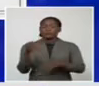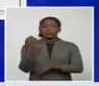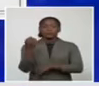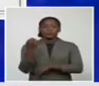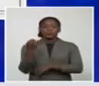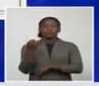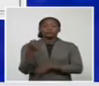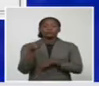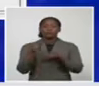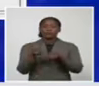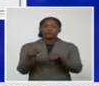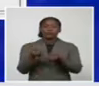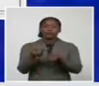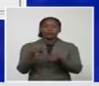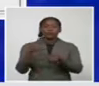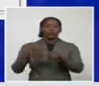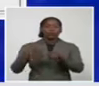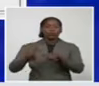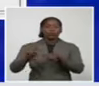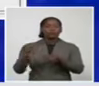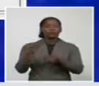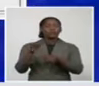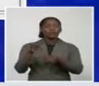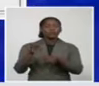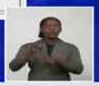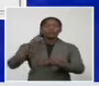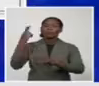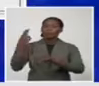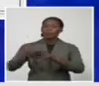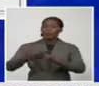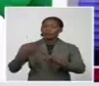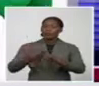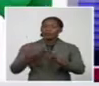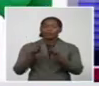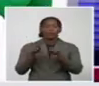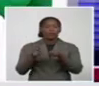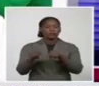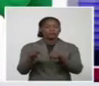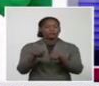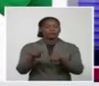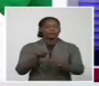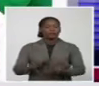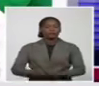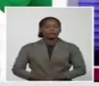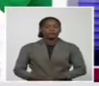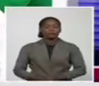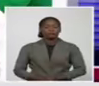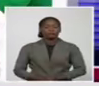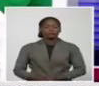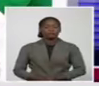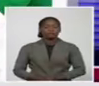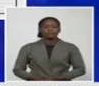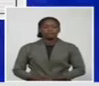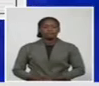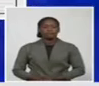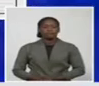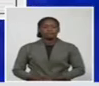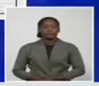municipio de Bayamo. Ahí, el gráfico de La Habana, se